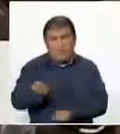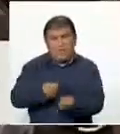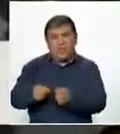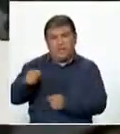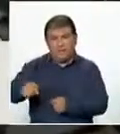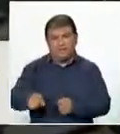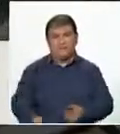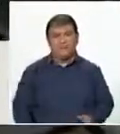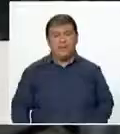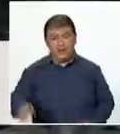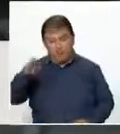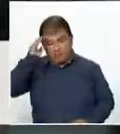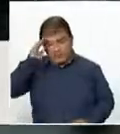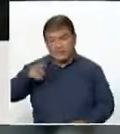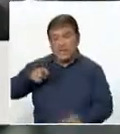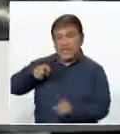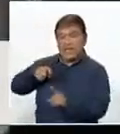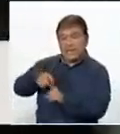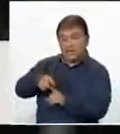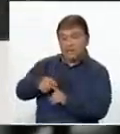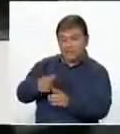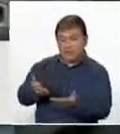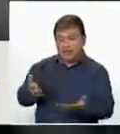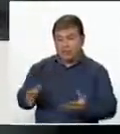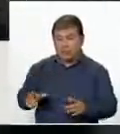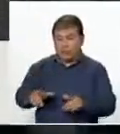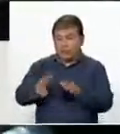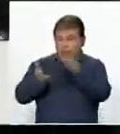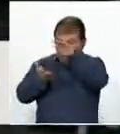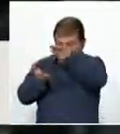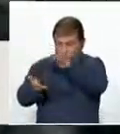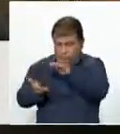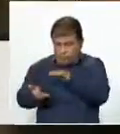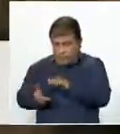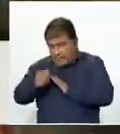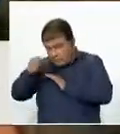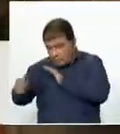La policía ha encontrado, es un almacén